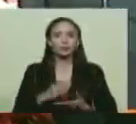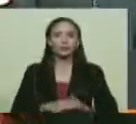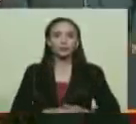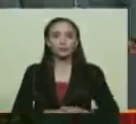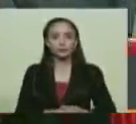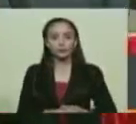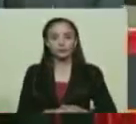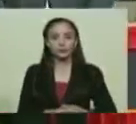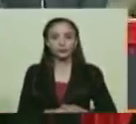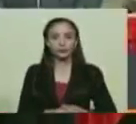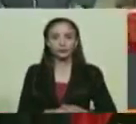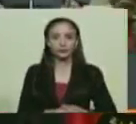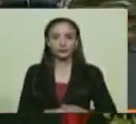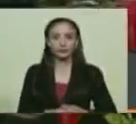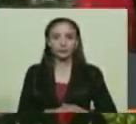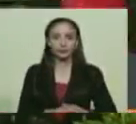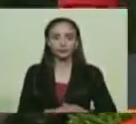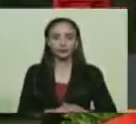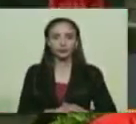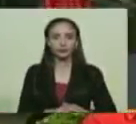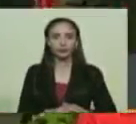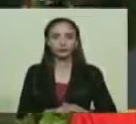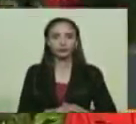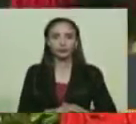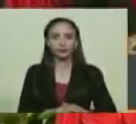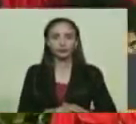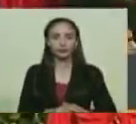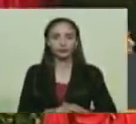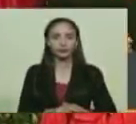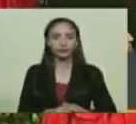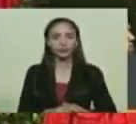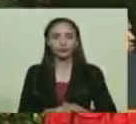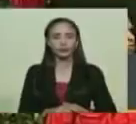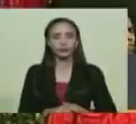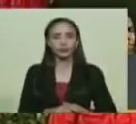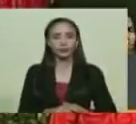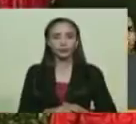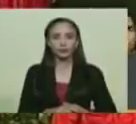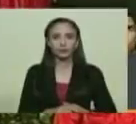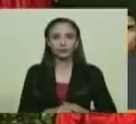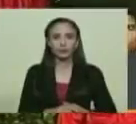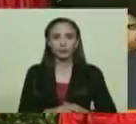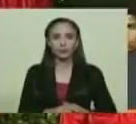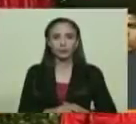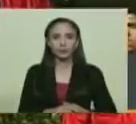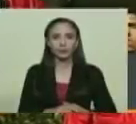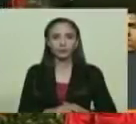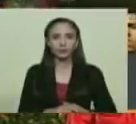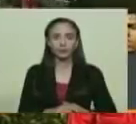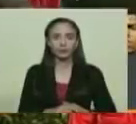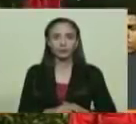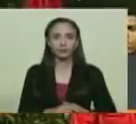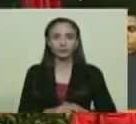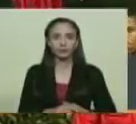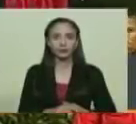Romero, Kerlis Ariane López Colina, Verusca Fátima Salazar Lares.